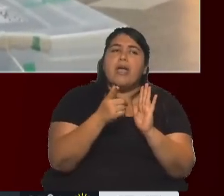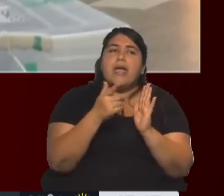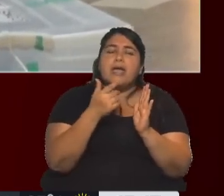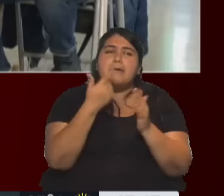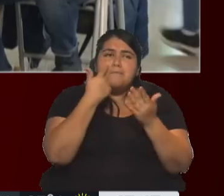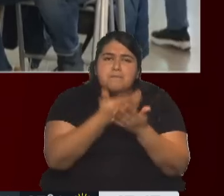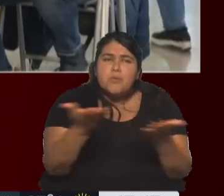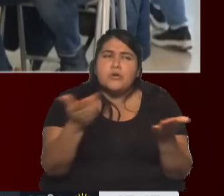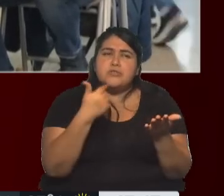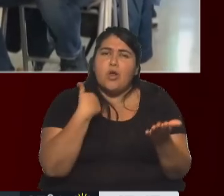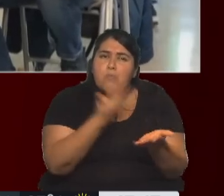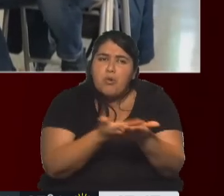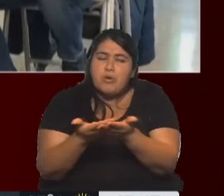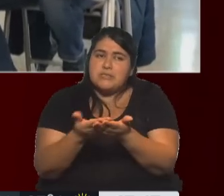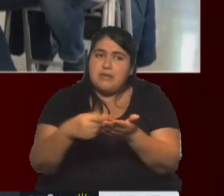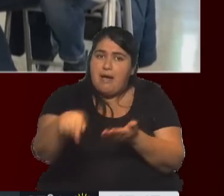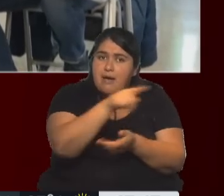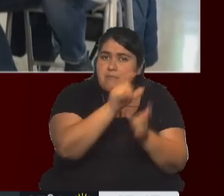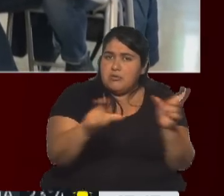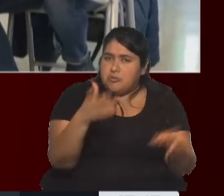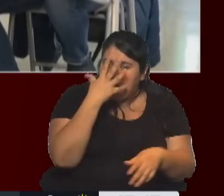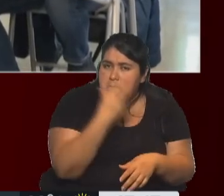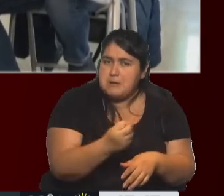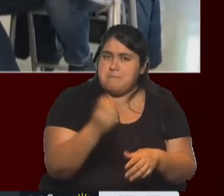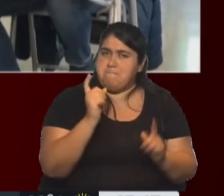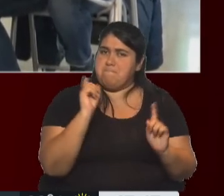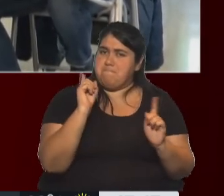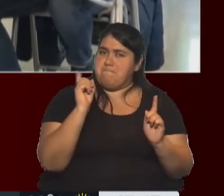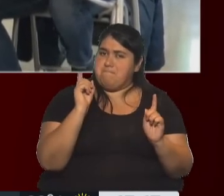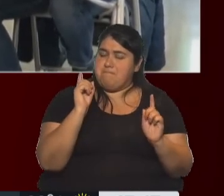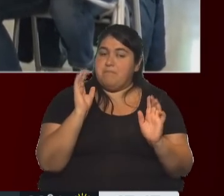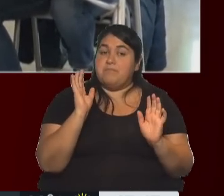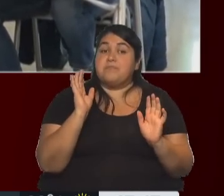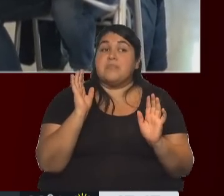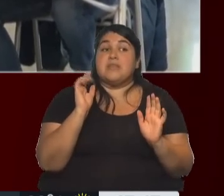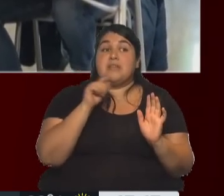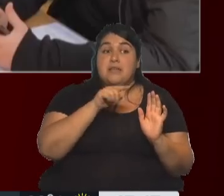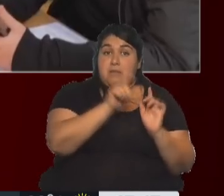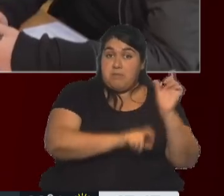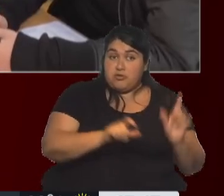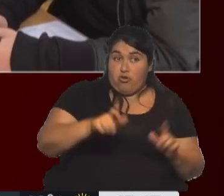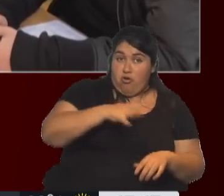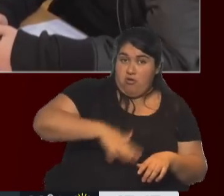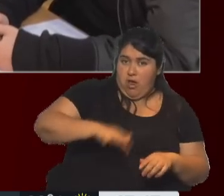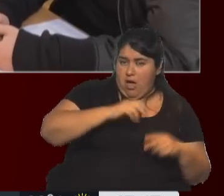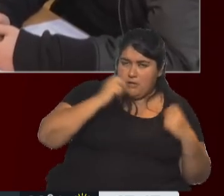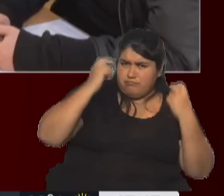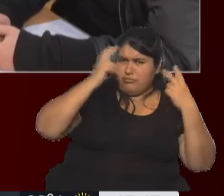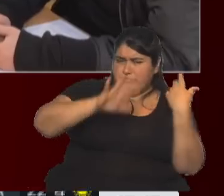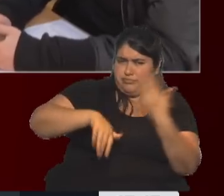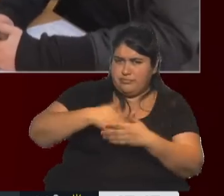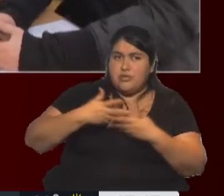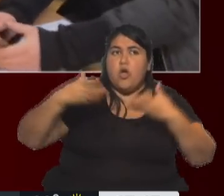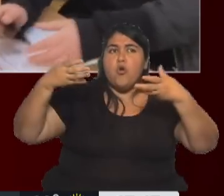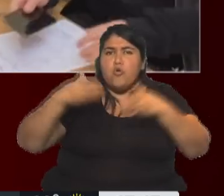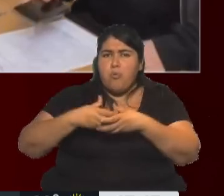¿qué pasó? Después del estallido social había una idea de hecho es interesante porque el estallido social no logró capitalizarlo ningún partido político